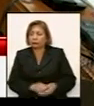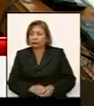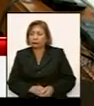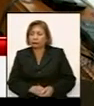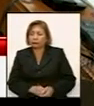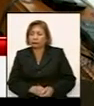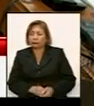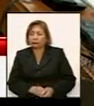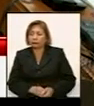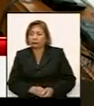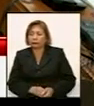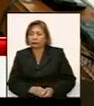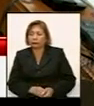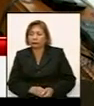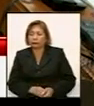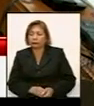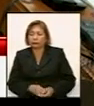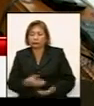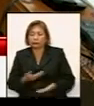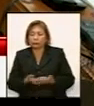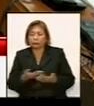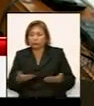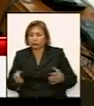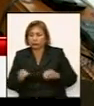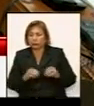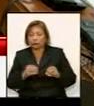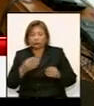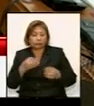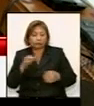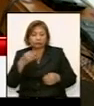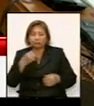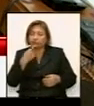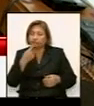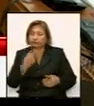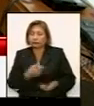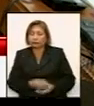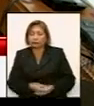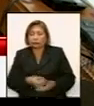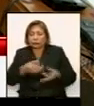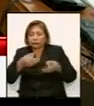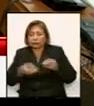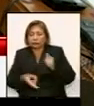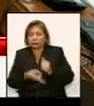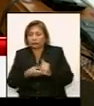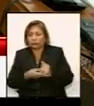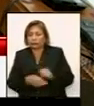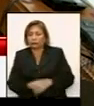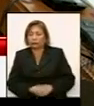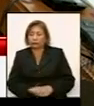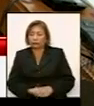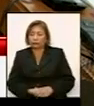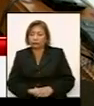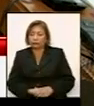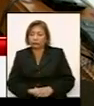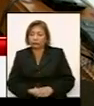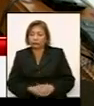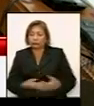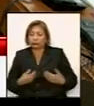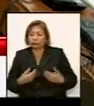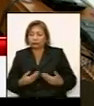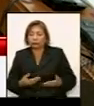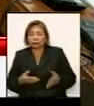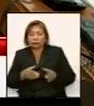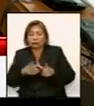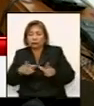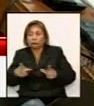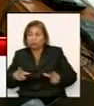tenemos. La idea siempre es asegurar que pueda ser un espacio